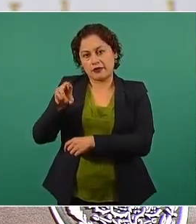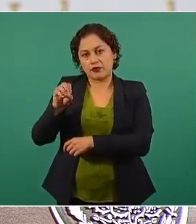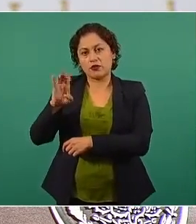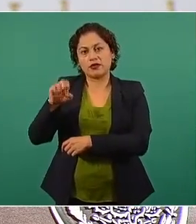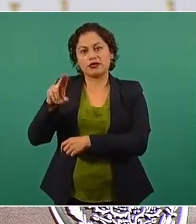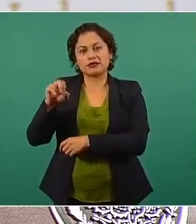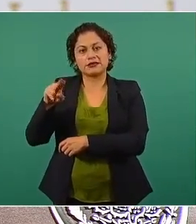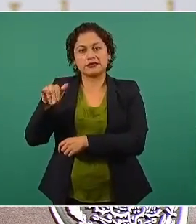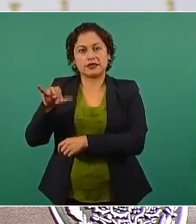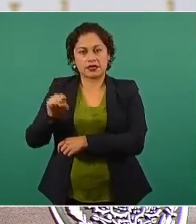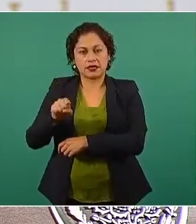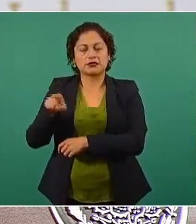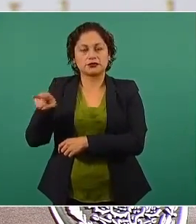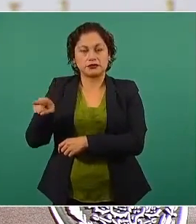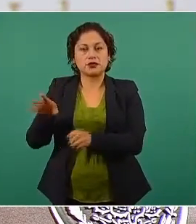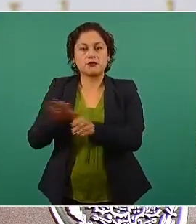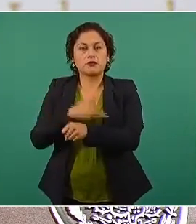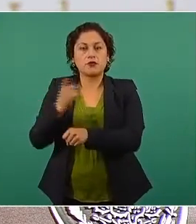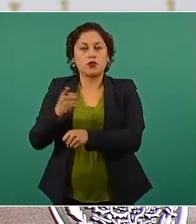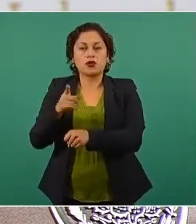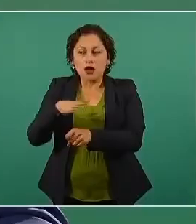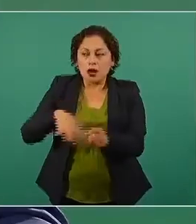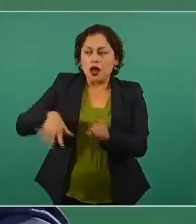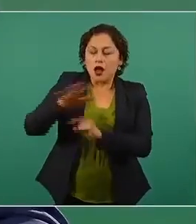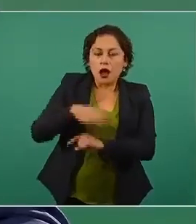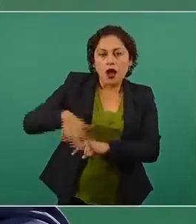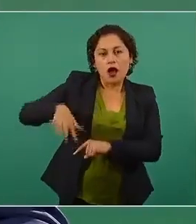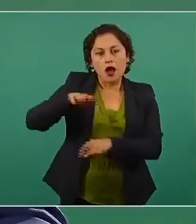porque lo detuvieron,